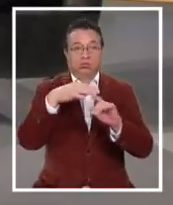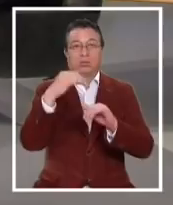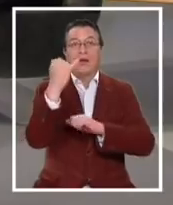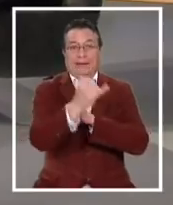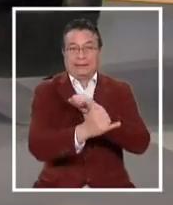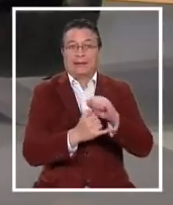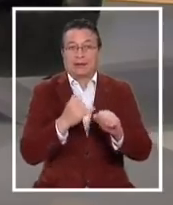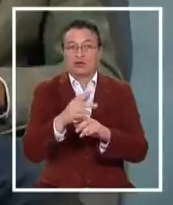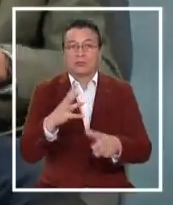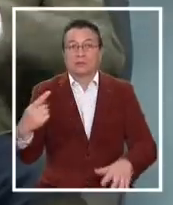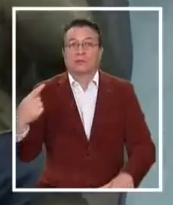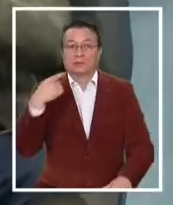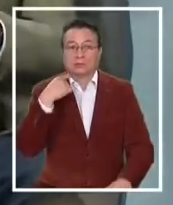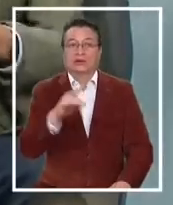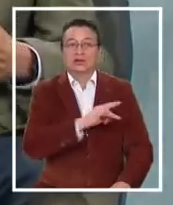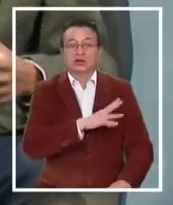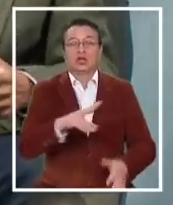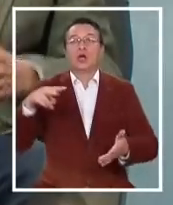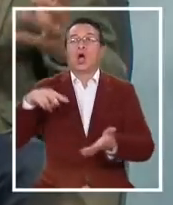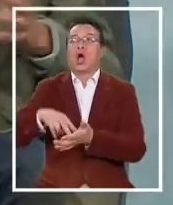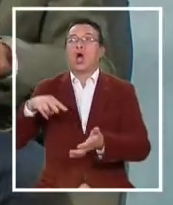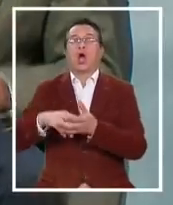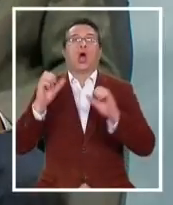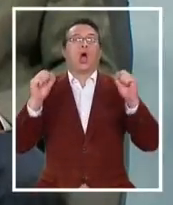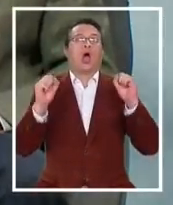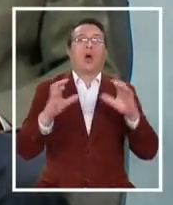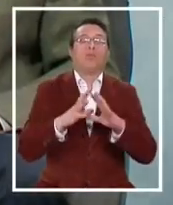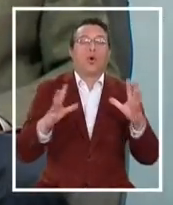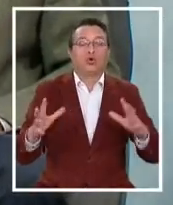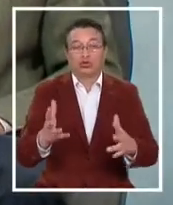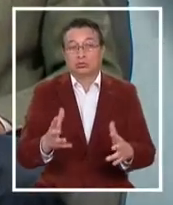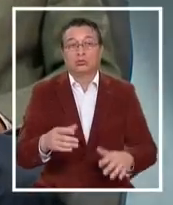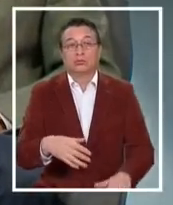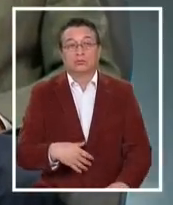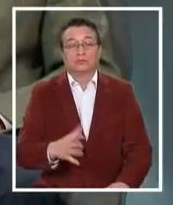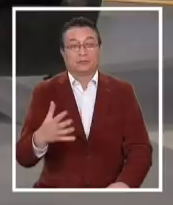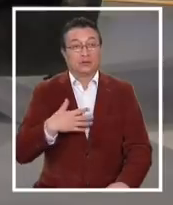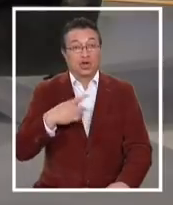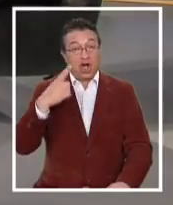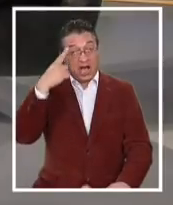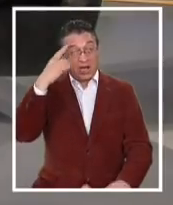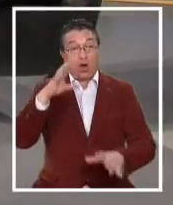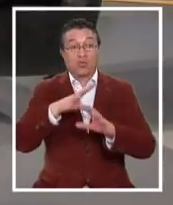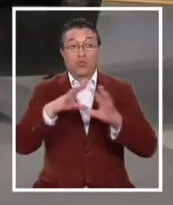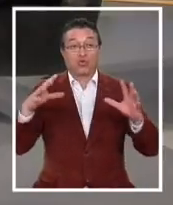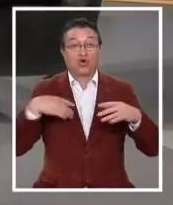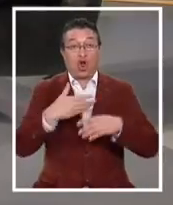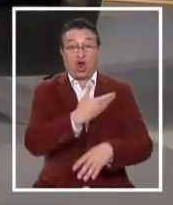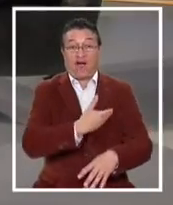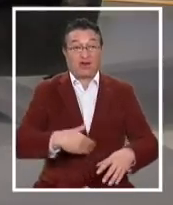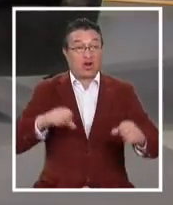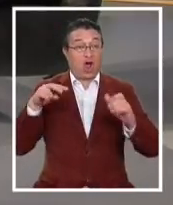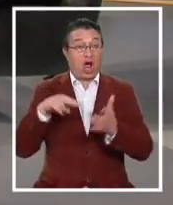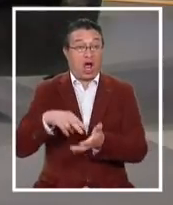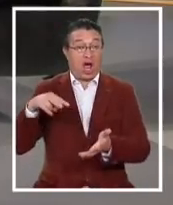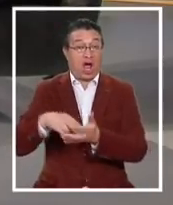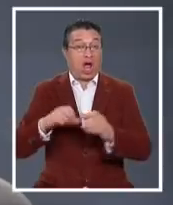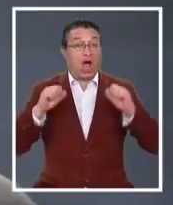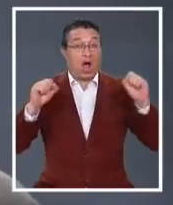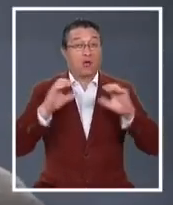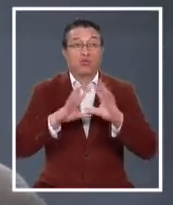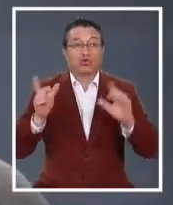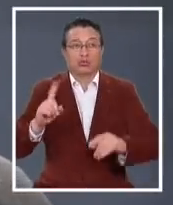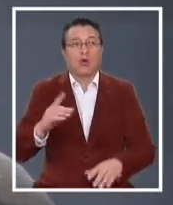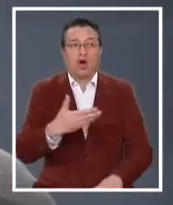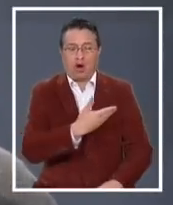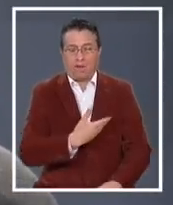por esta paradoja chilena, por el exitismo. ¿Qué te parece a ti? Yo creo que nunca ha habido exitismo de parte del gobierno, Matías. Yo creo que el gobierno ha sido